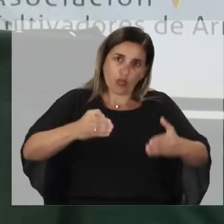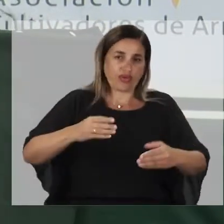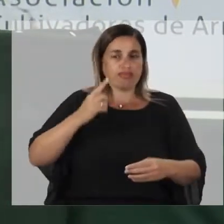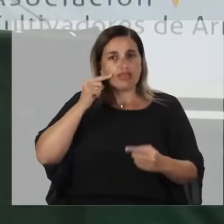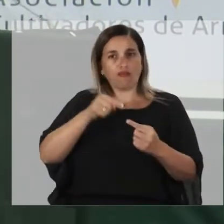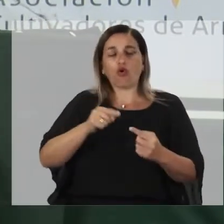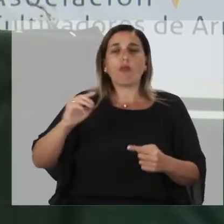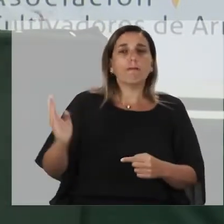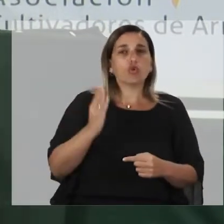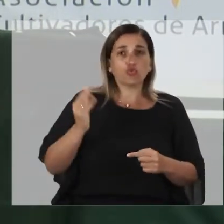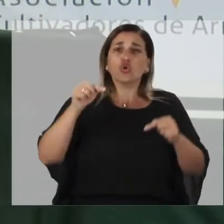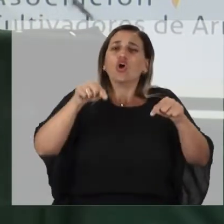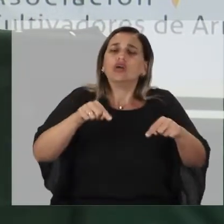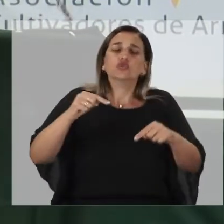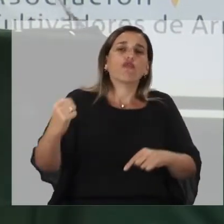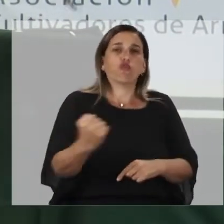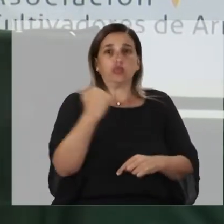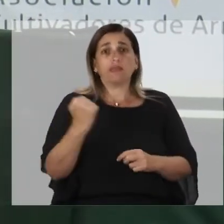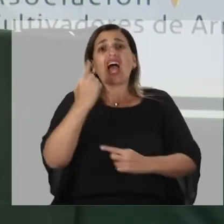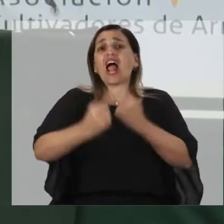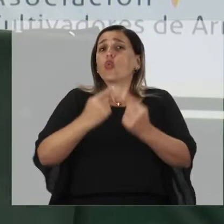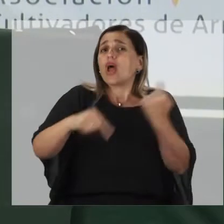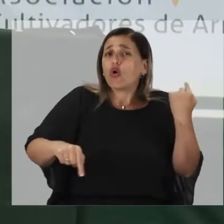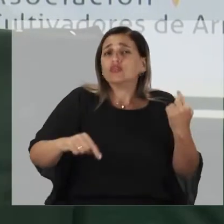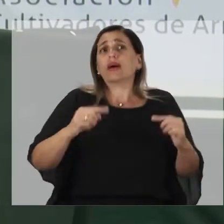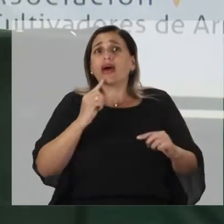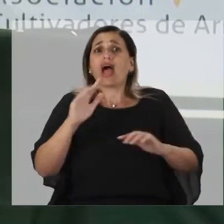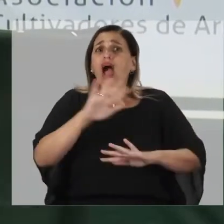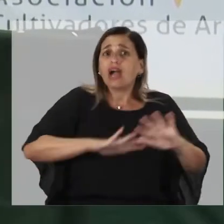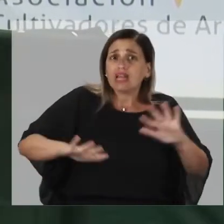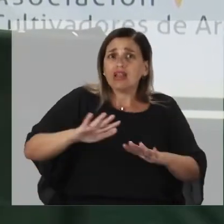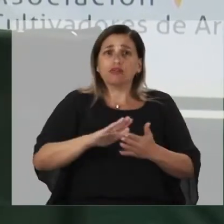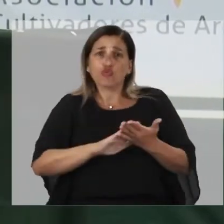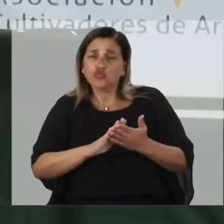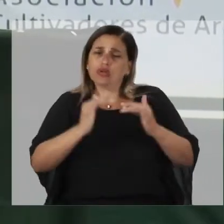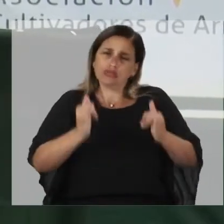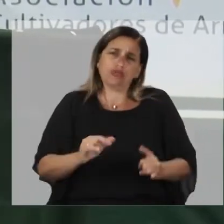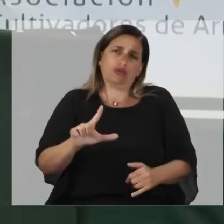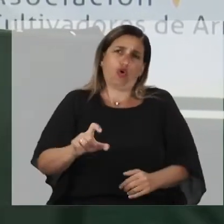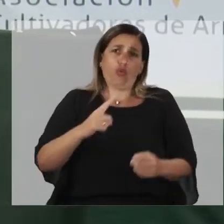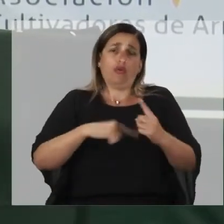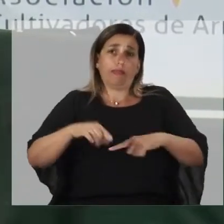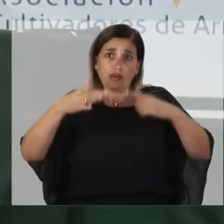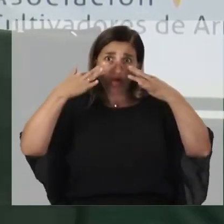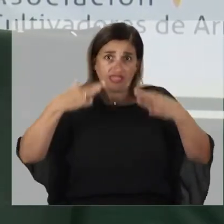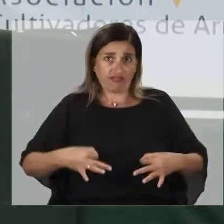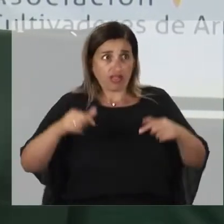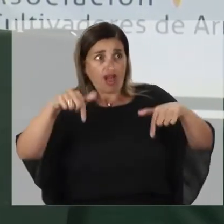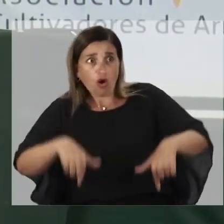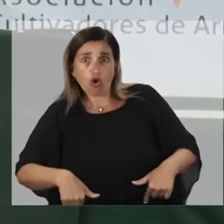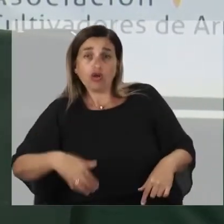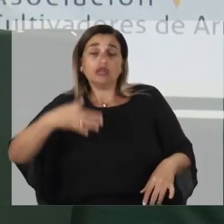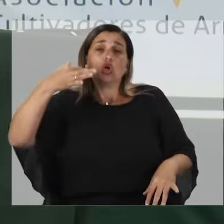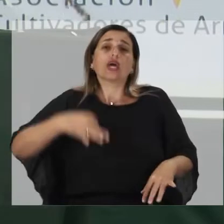producción es muy importante para nosotros. Con algunas cosas para corregir, por supuesto. Pero